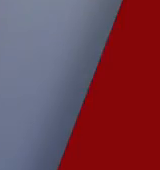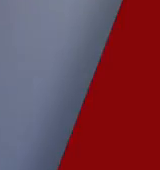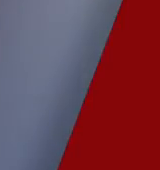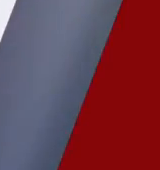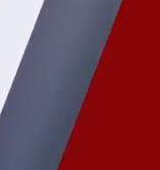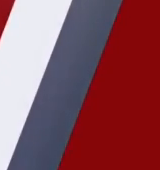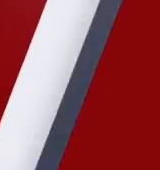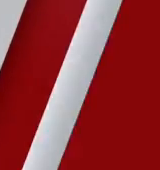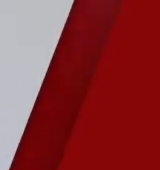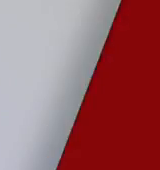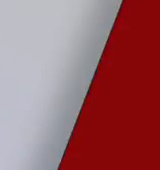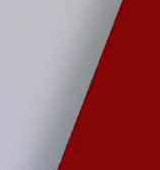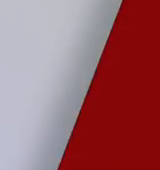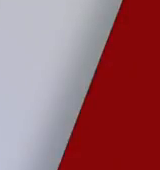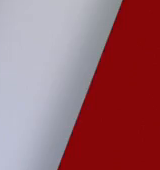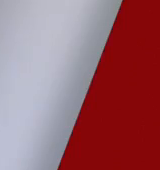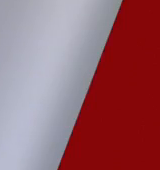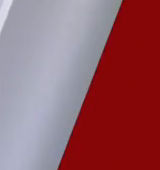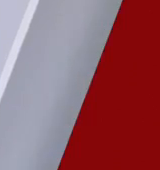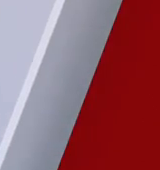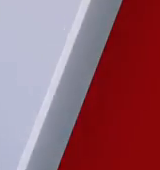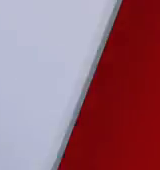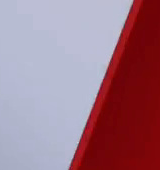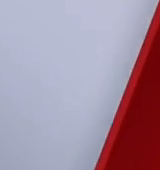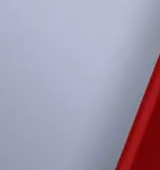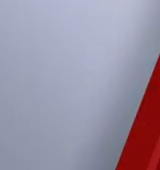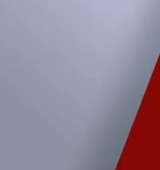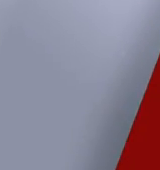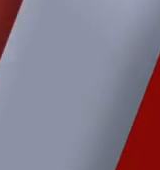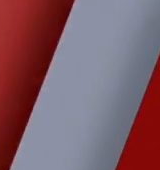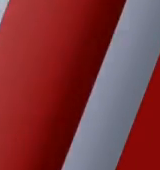5510-786035 y forma parte de A Quien Corresponda.